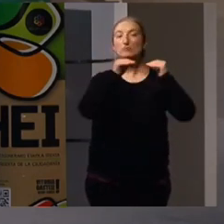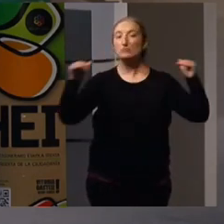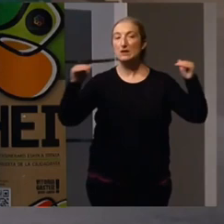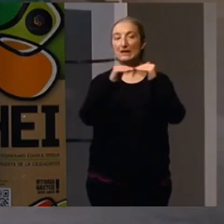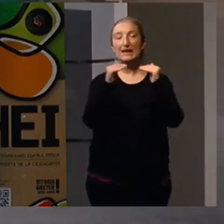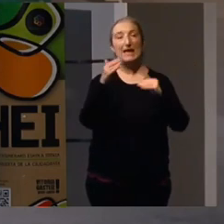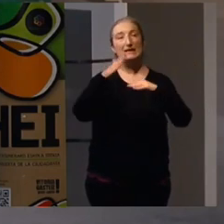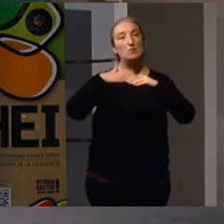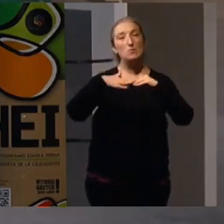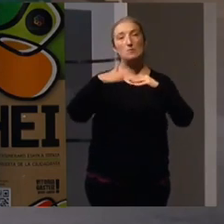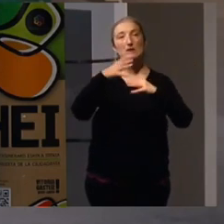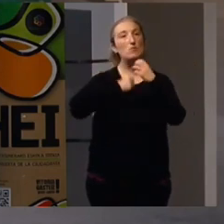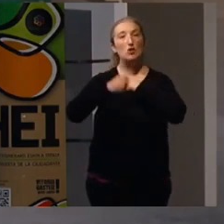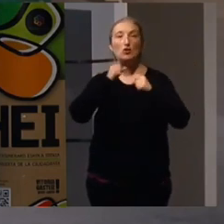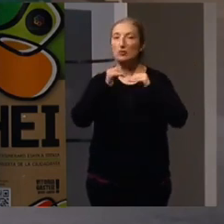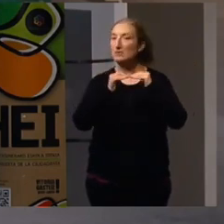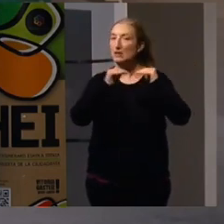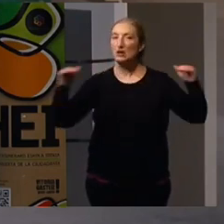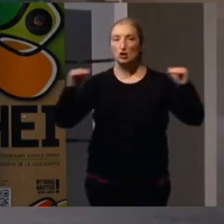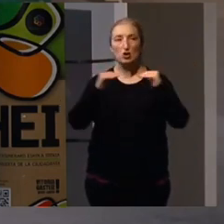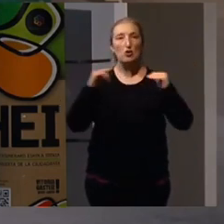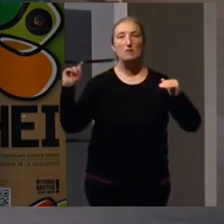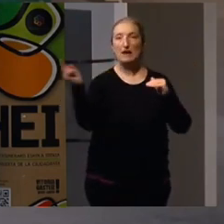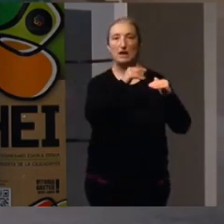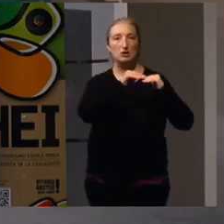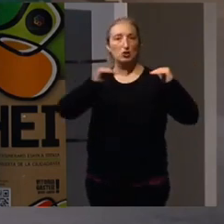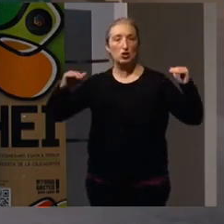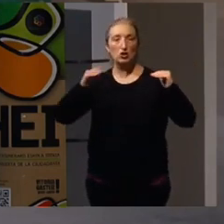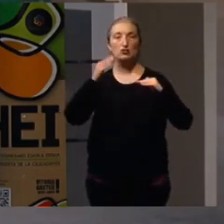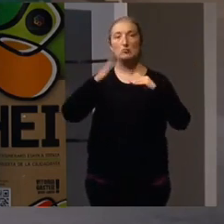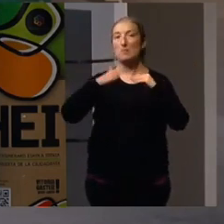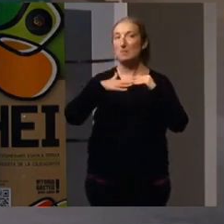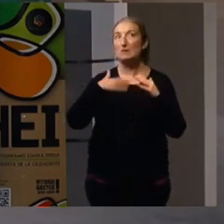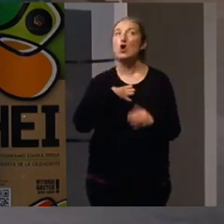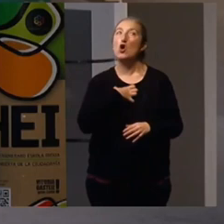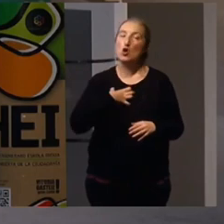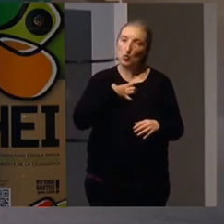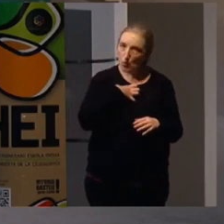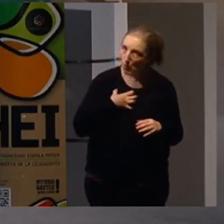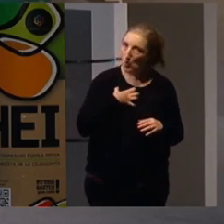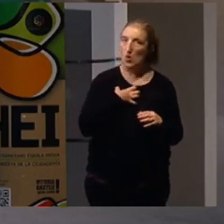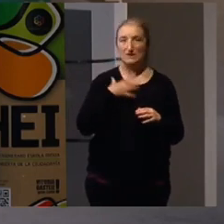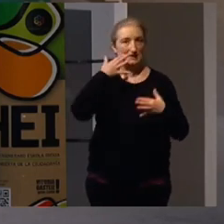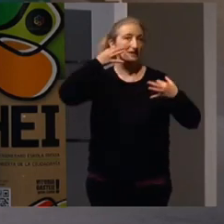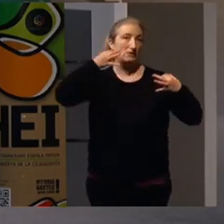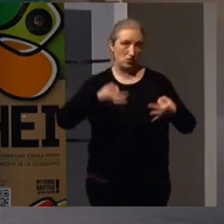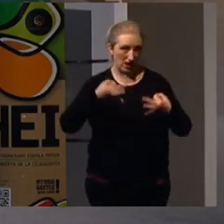básica universal, lleguemos cuando lleguemos, ¿vale? Entendiendo que, bueno, pues que probablemente cueste y cueste que sea